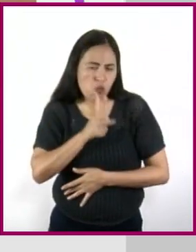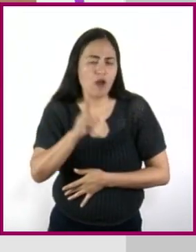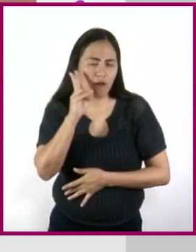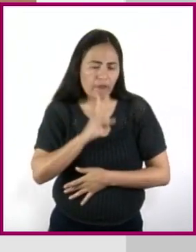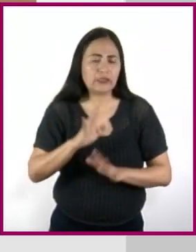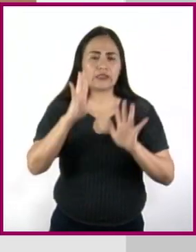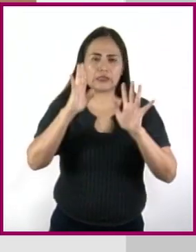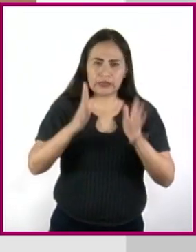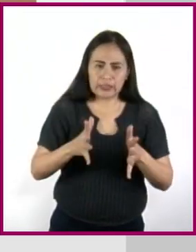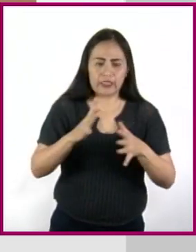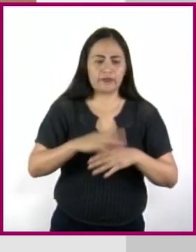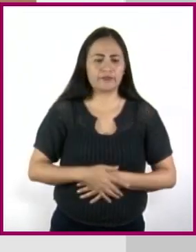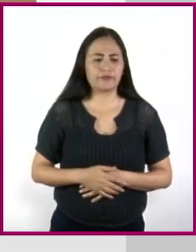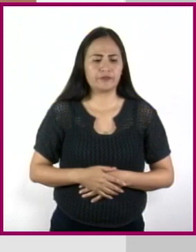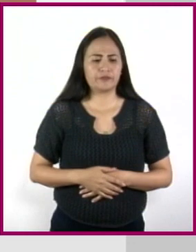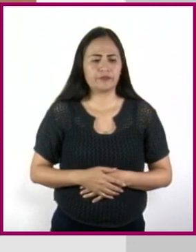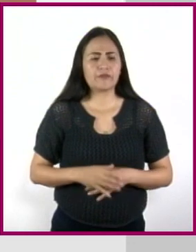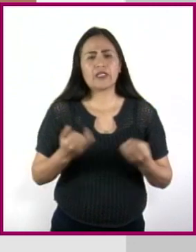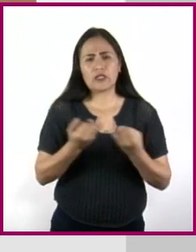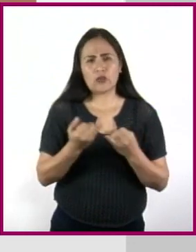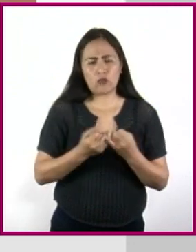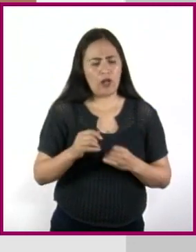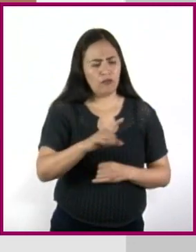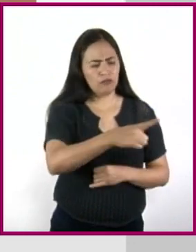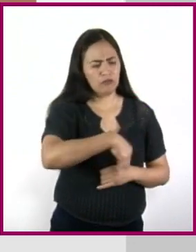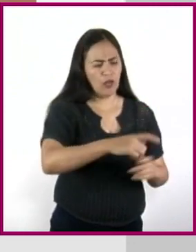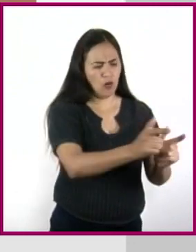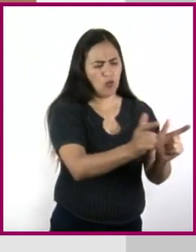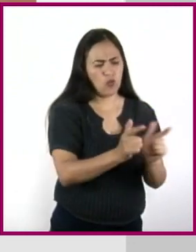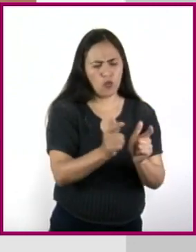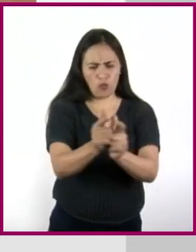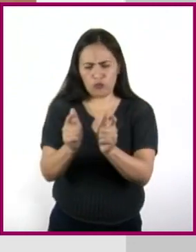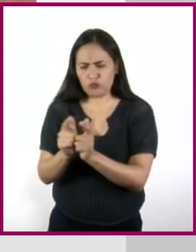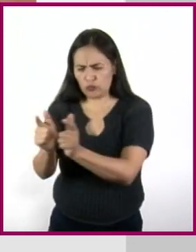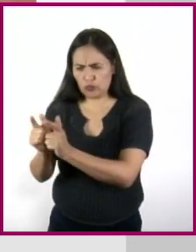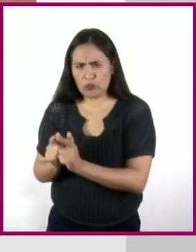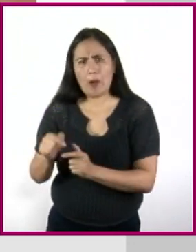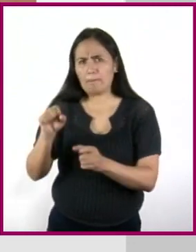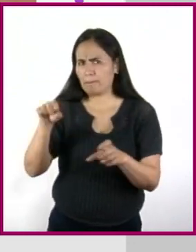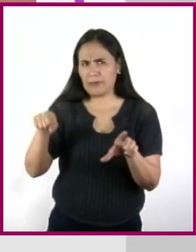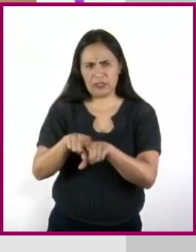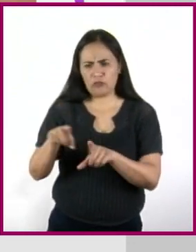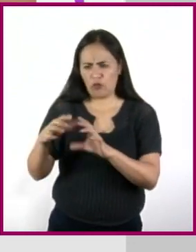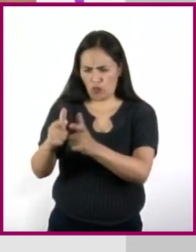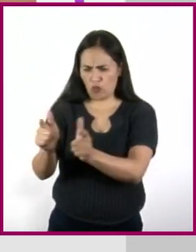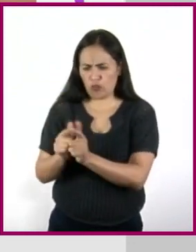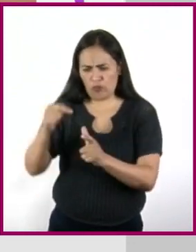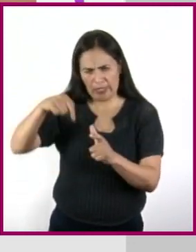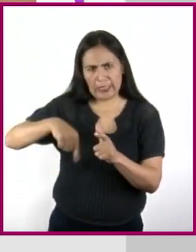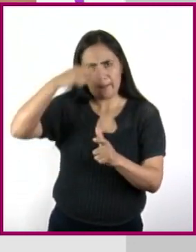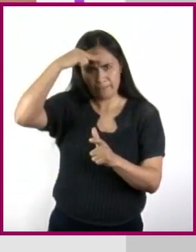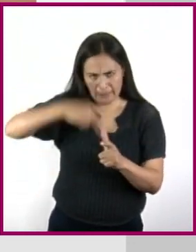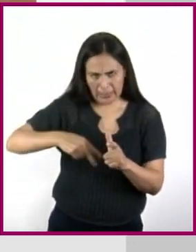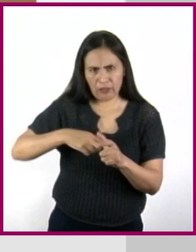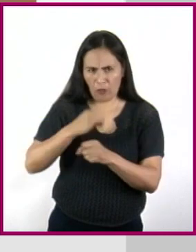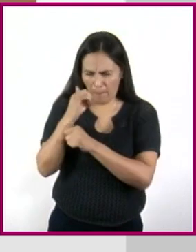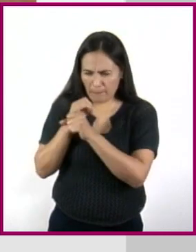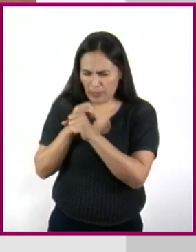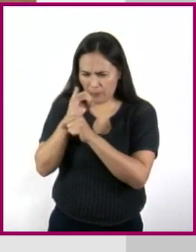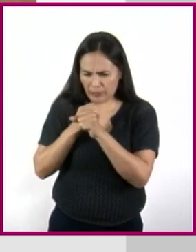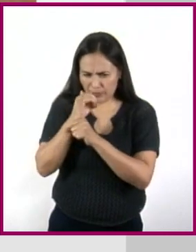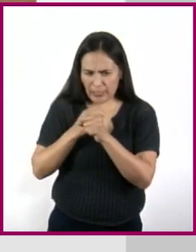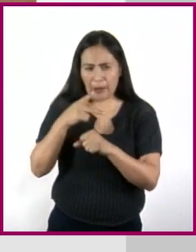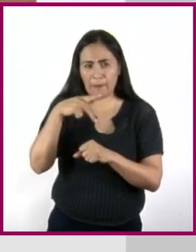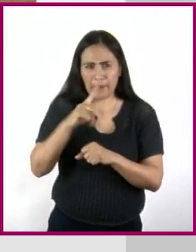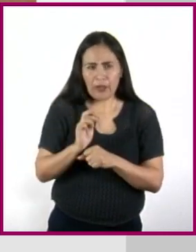han realizado algunos ensayos con algunas poblaciones, México dentro de estas investigaciones, pero todavía sigue en